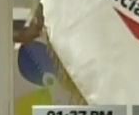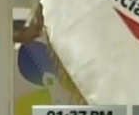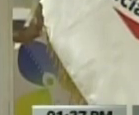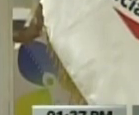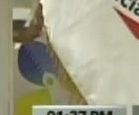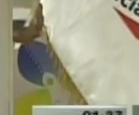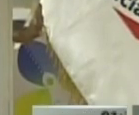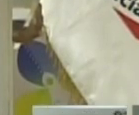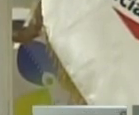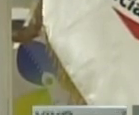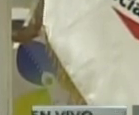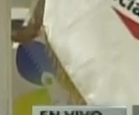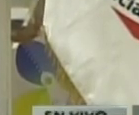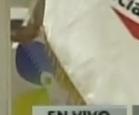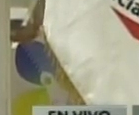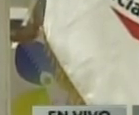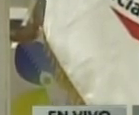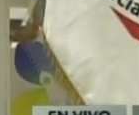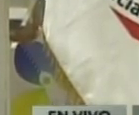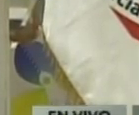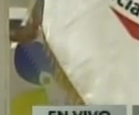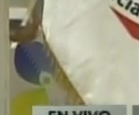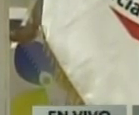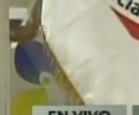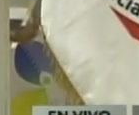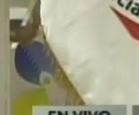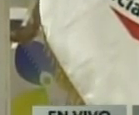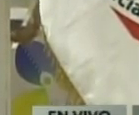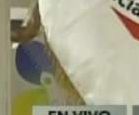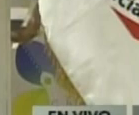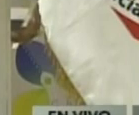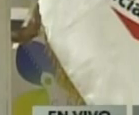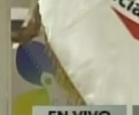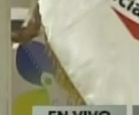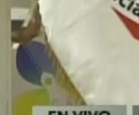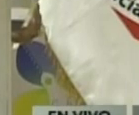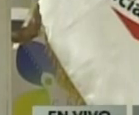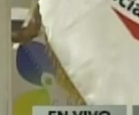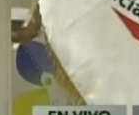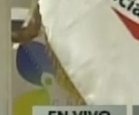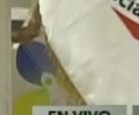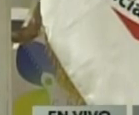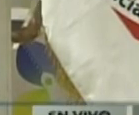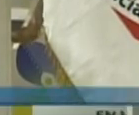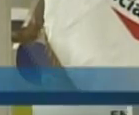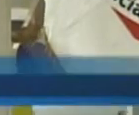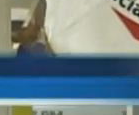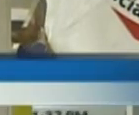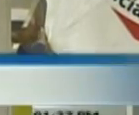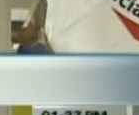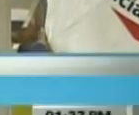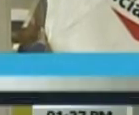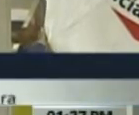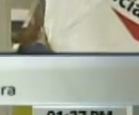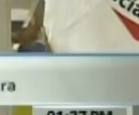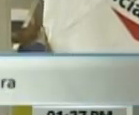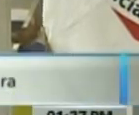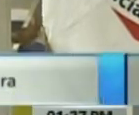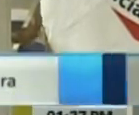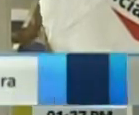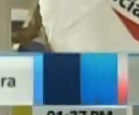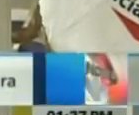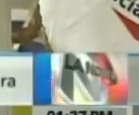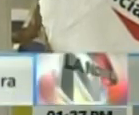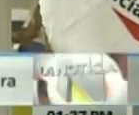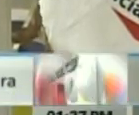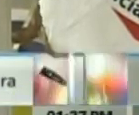para que continúe su investigación de todos los hechos que se